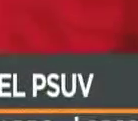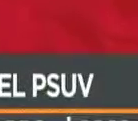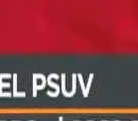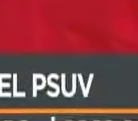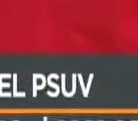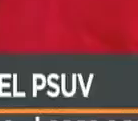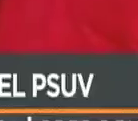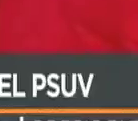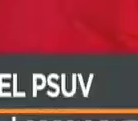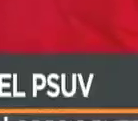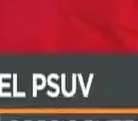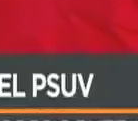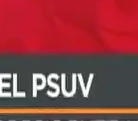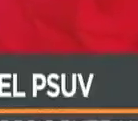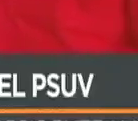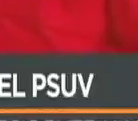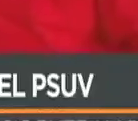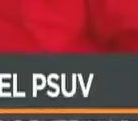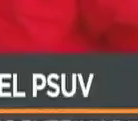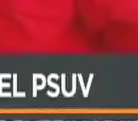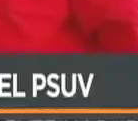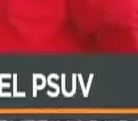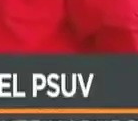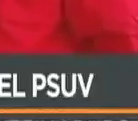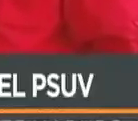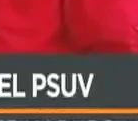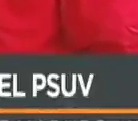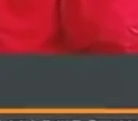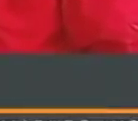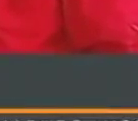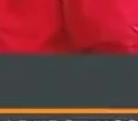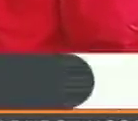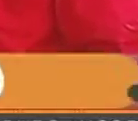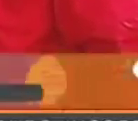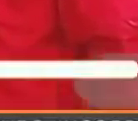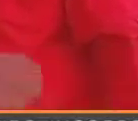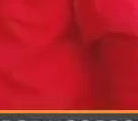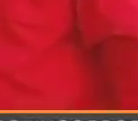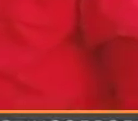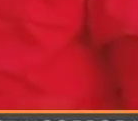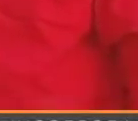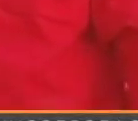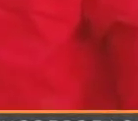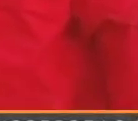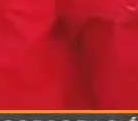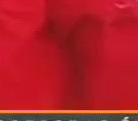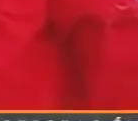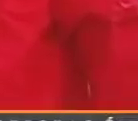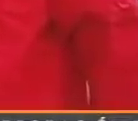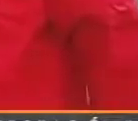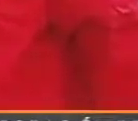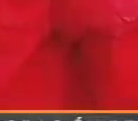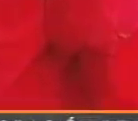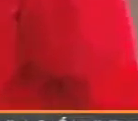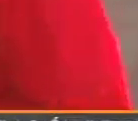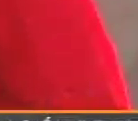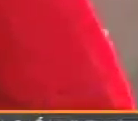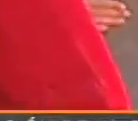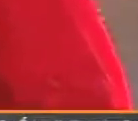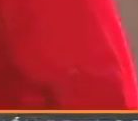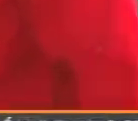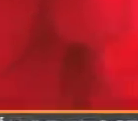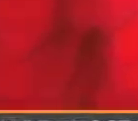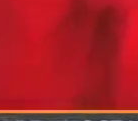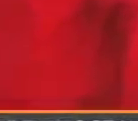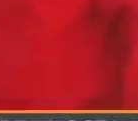eterno Hugo Chávez vía decreto incorpora la octava estrella a nuestra bandera nacional, a nuestro tricolor nacional,